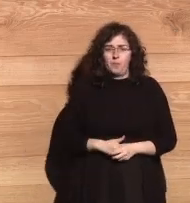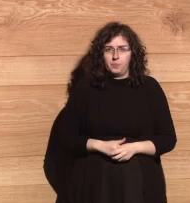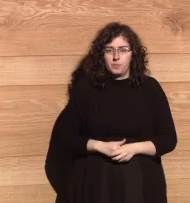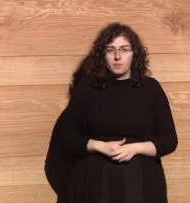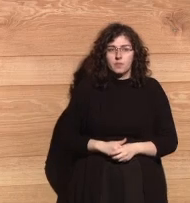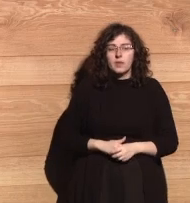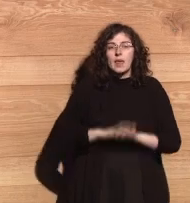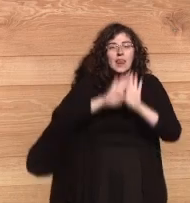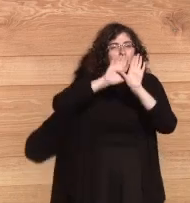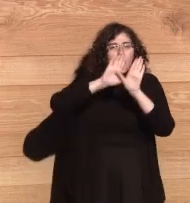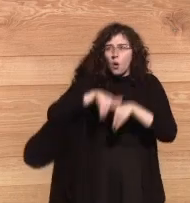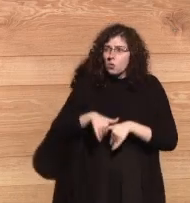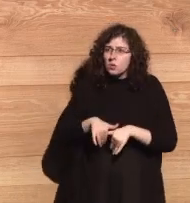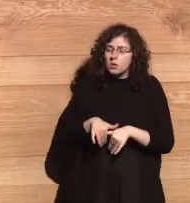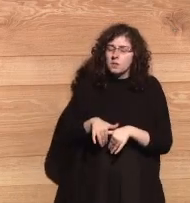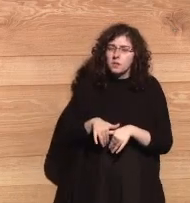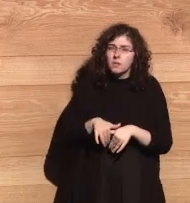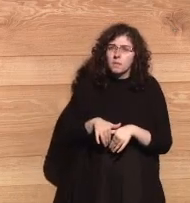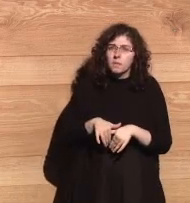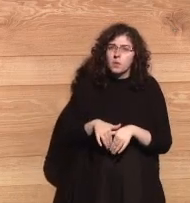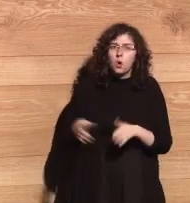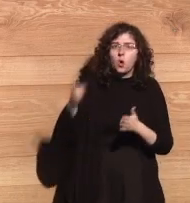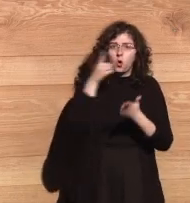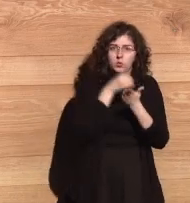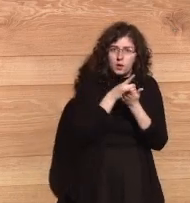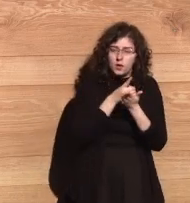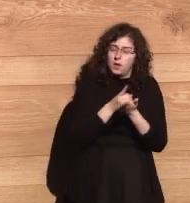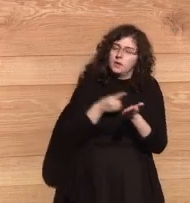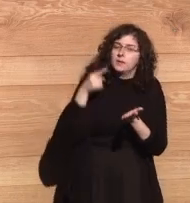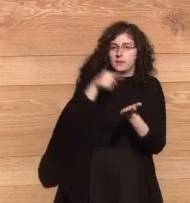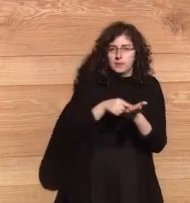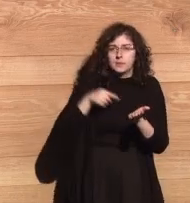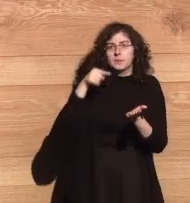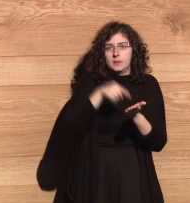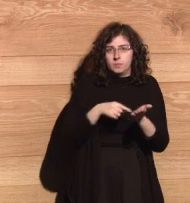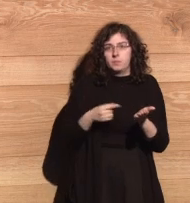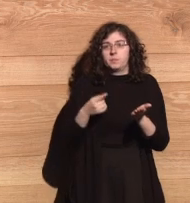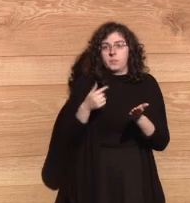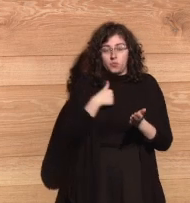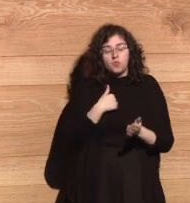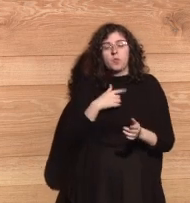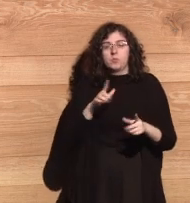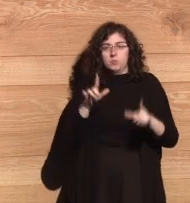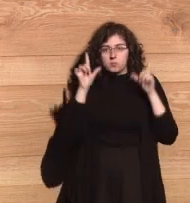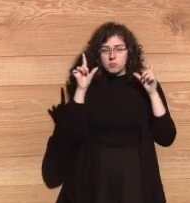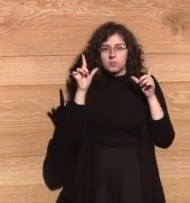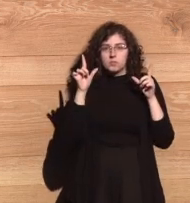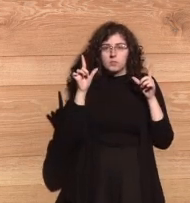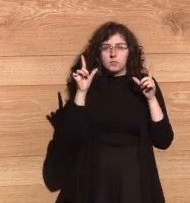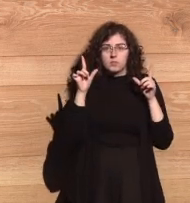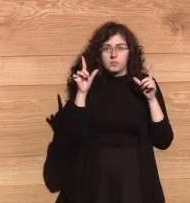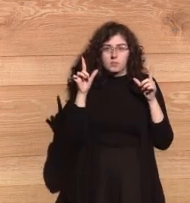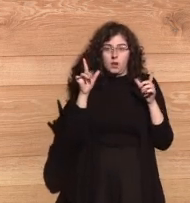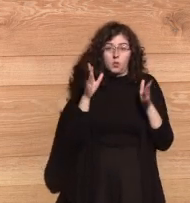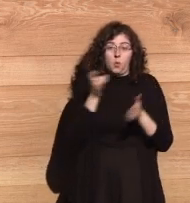la última fue otra vez insistiendo, en este caso fue otra vez yo personalmente, sin medios por medio,